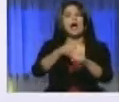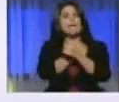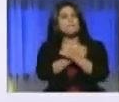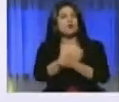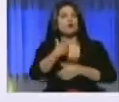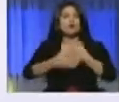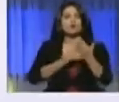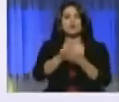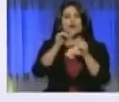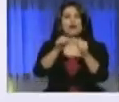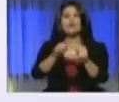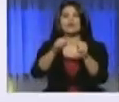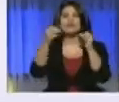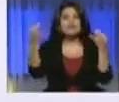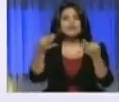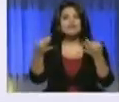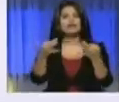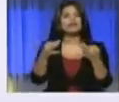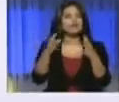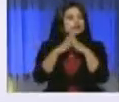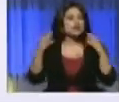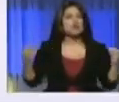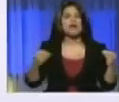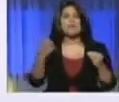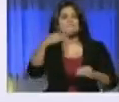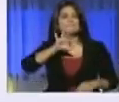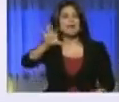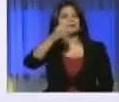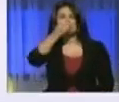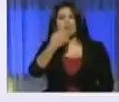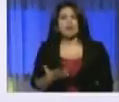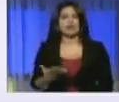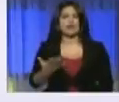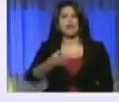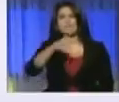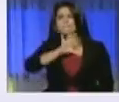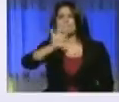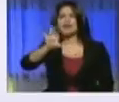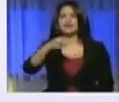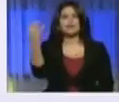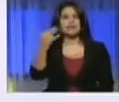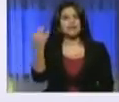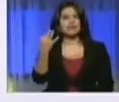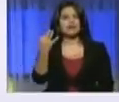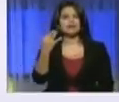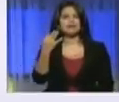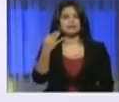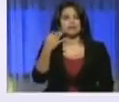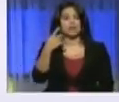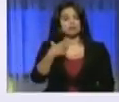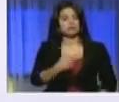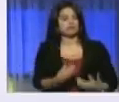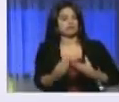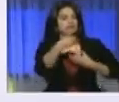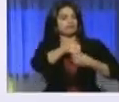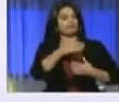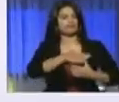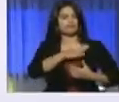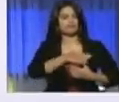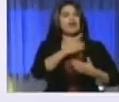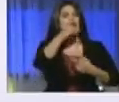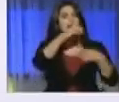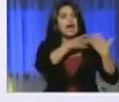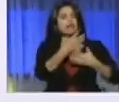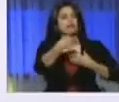la patria buena, la patria nueva, la patria que llevamos en el corazón, que traemos de la historia y que